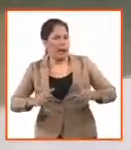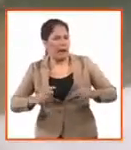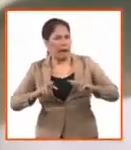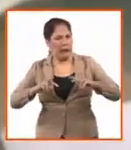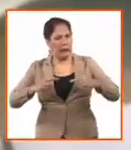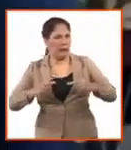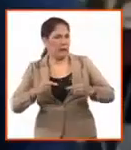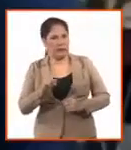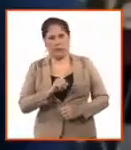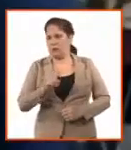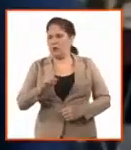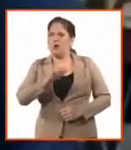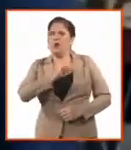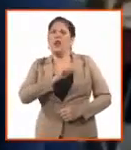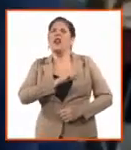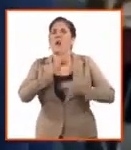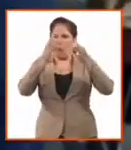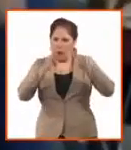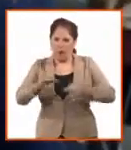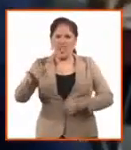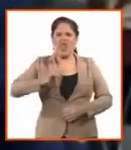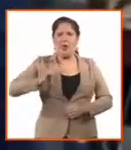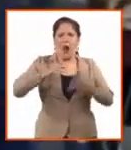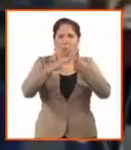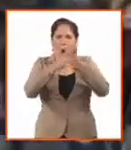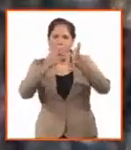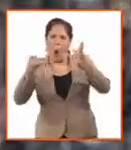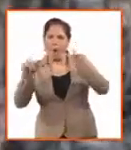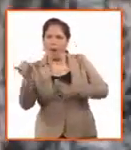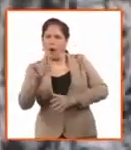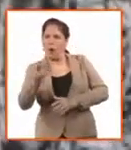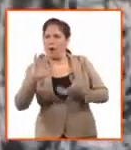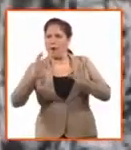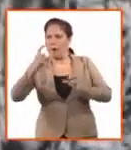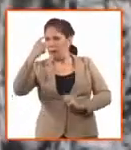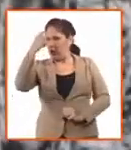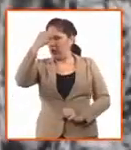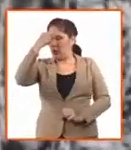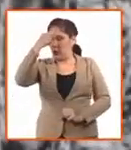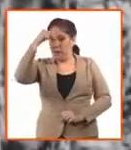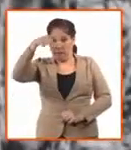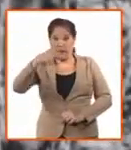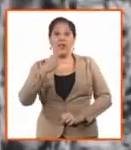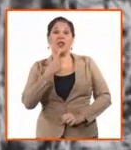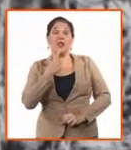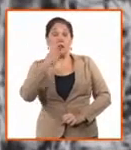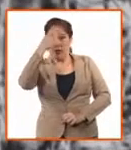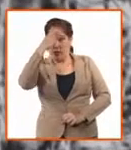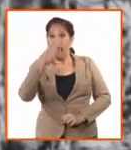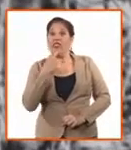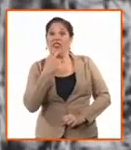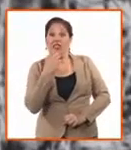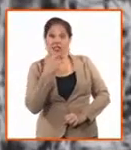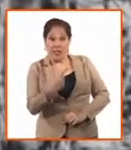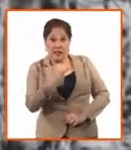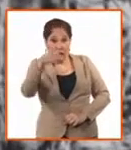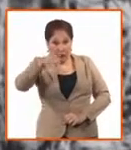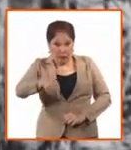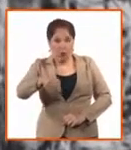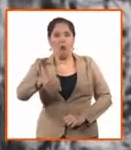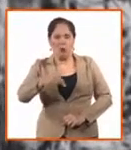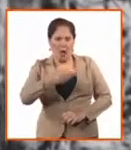hijos, queremos que sean como el Che. Ahora sí, la historia tendrá que contar con los pobres de